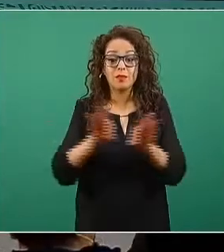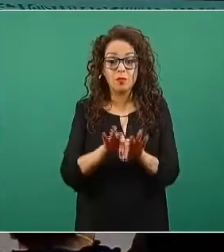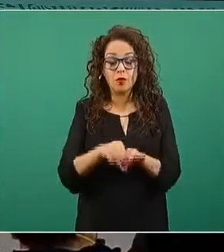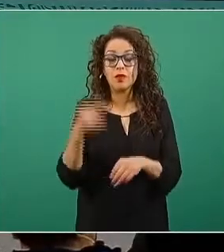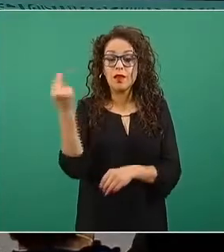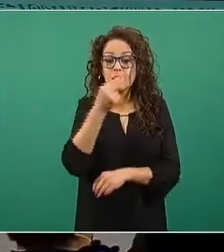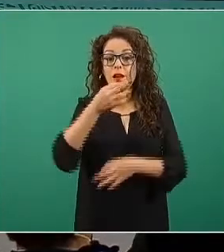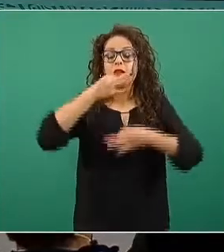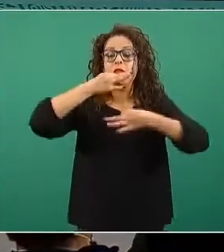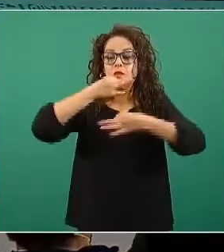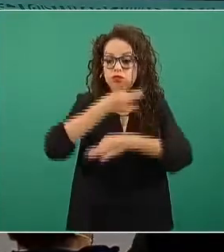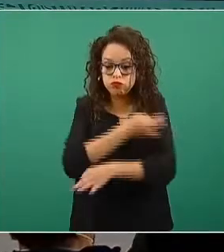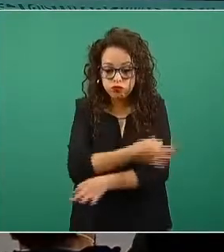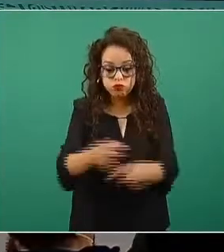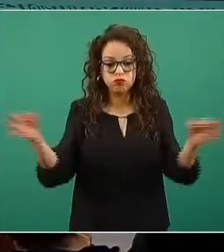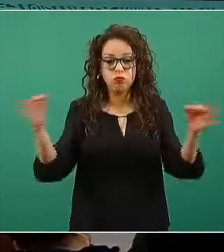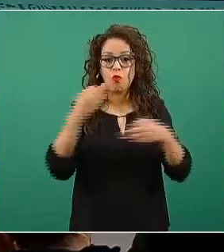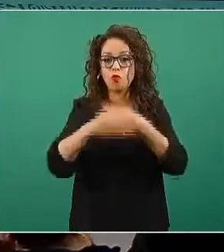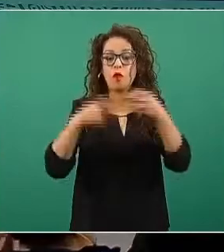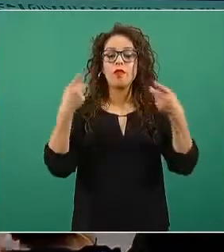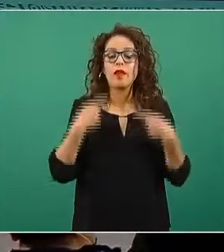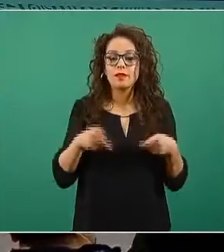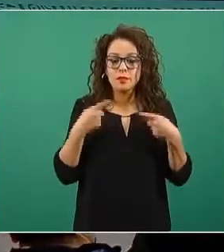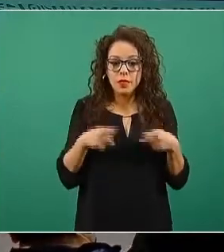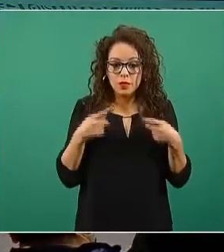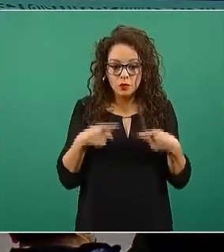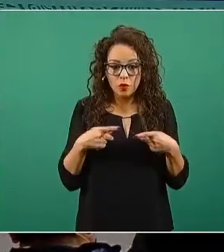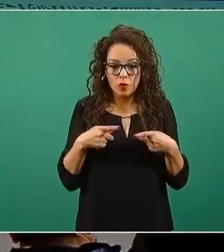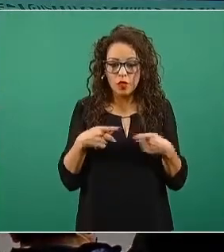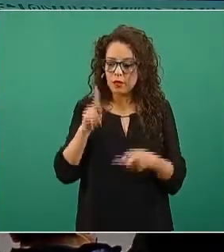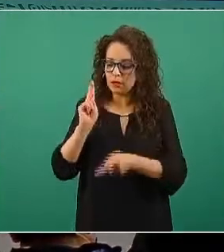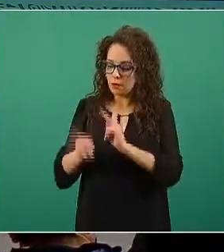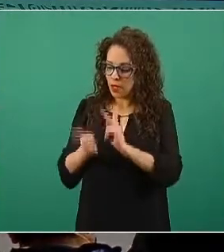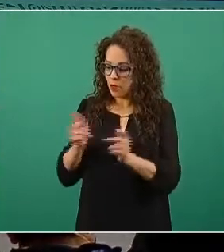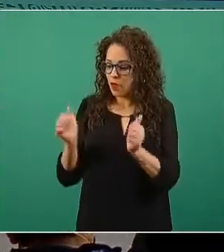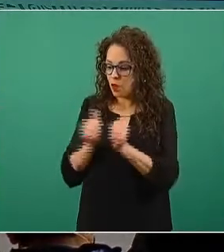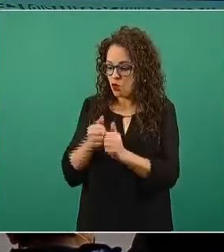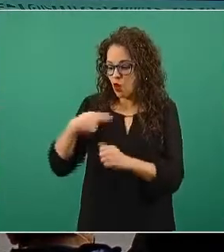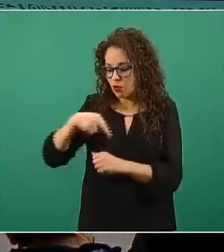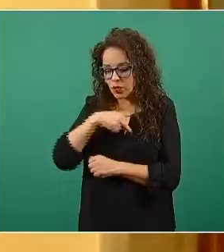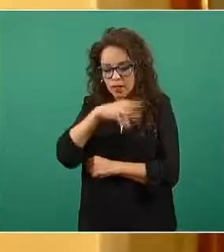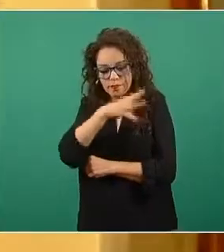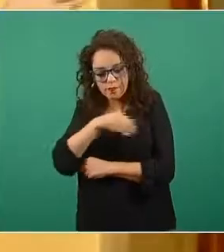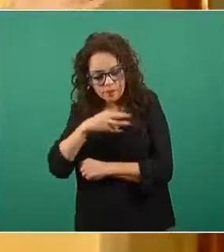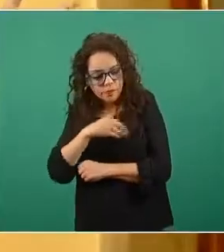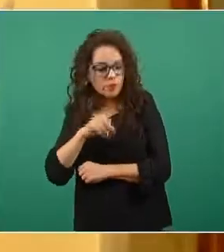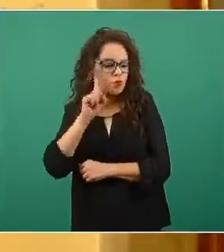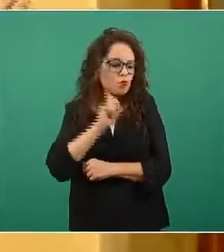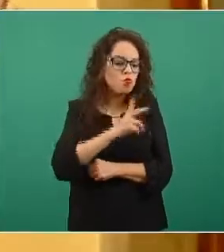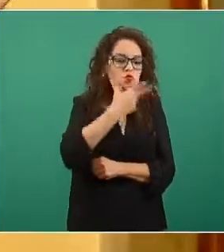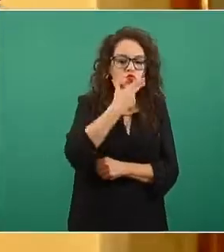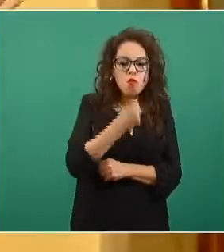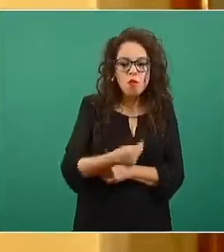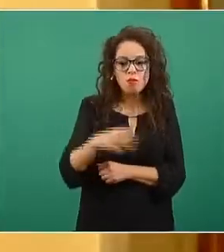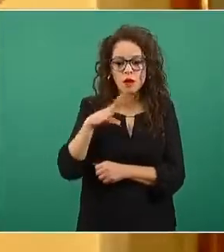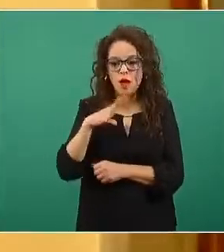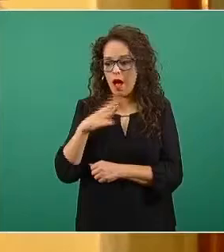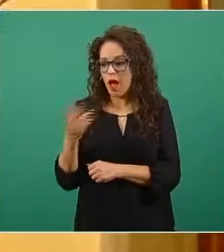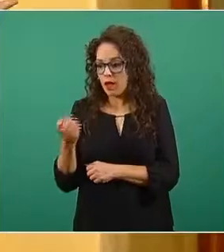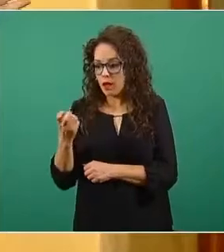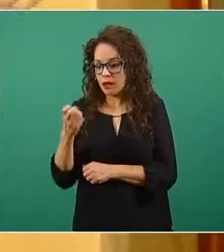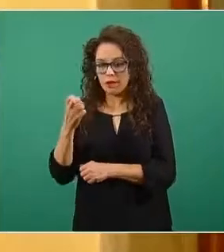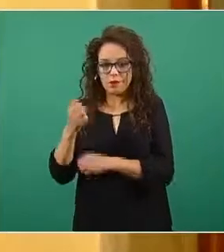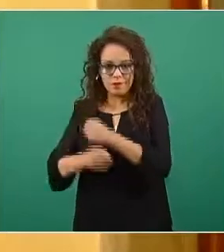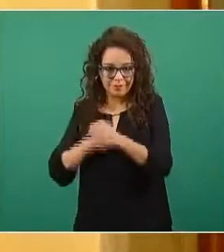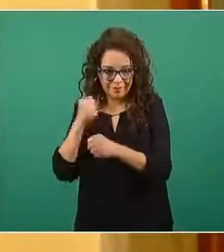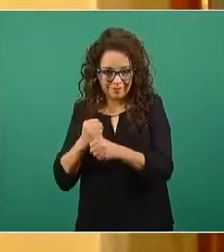este mensaje desde casa con nuestros hijos, hijas que se encuentren en el periodo